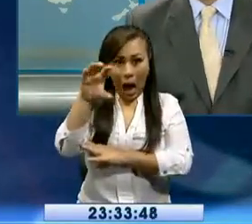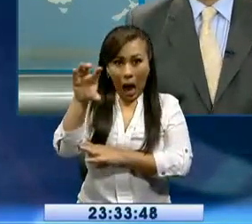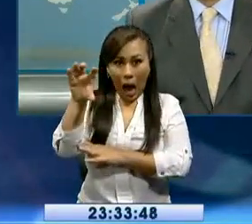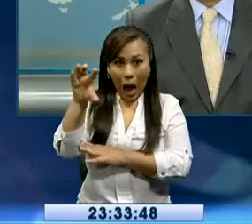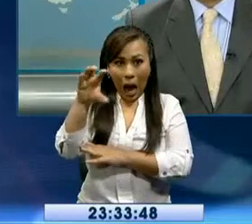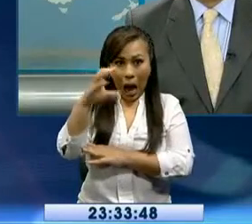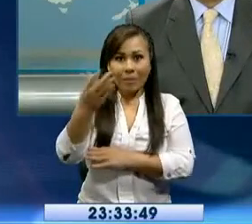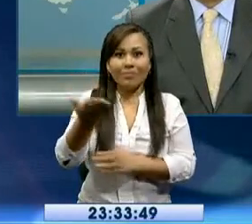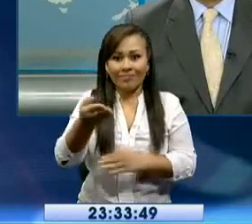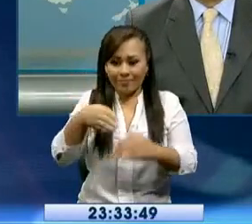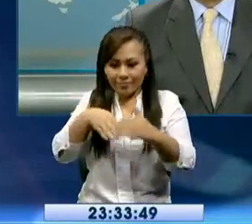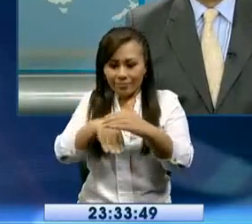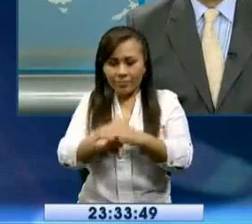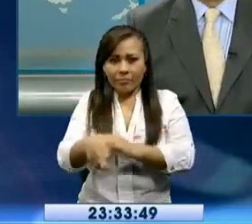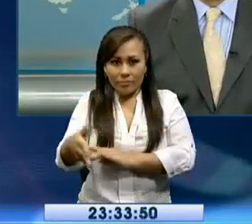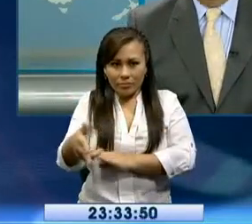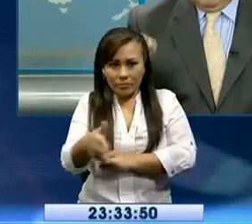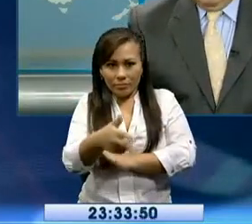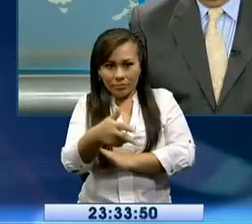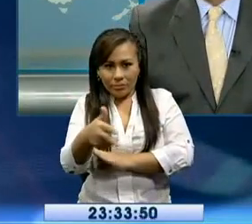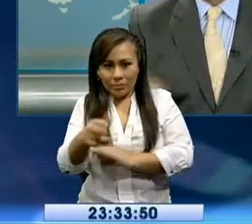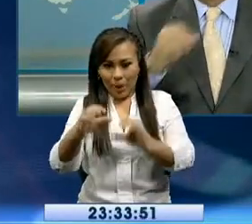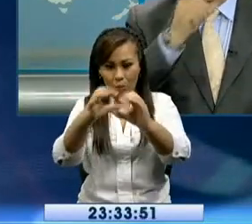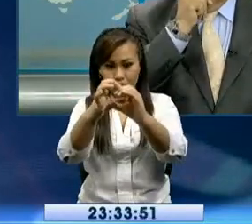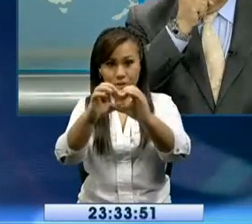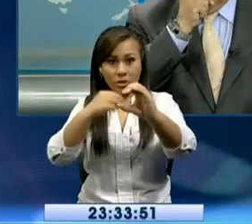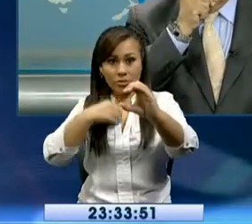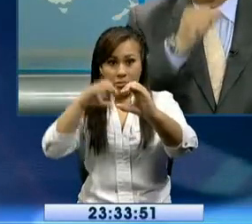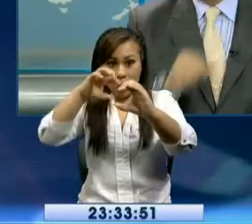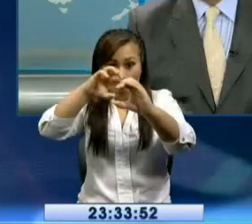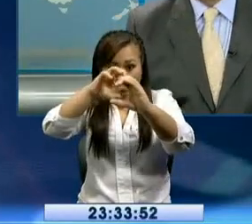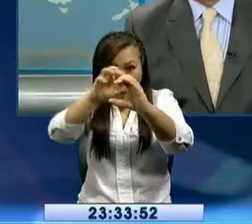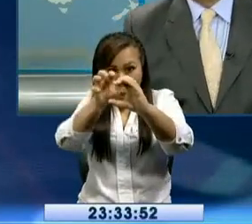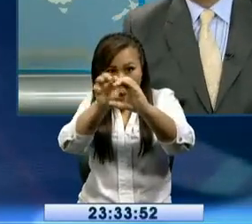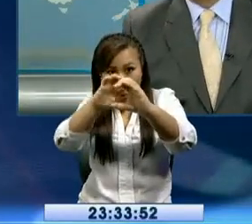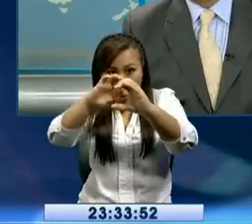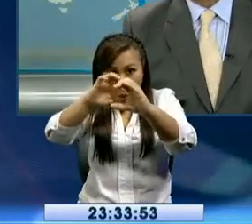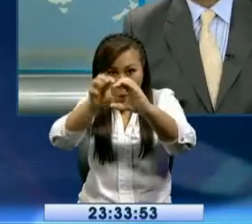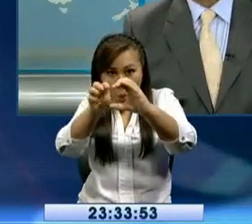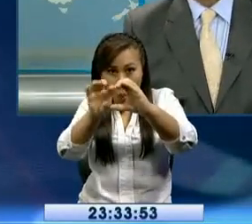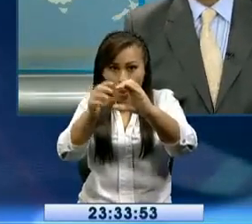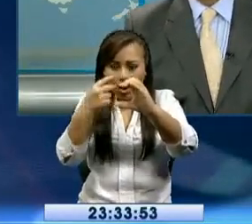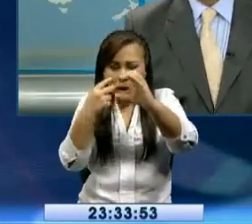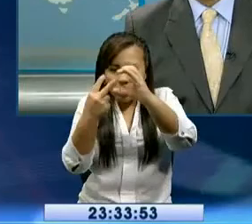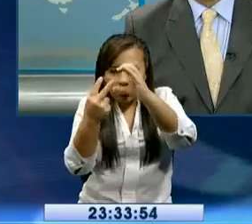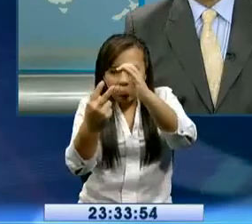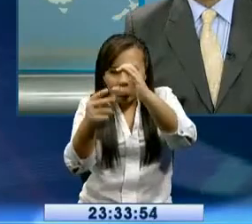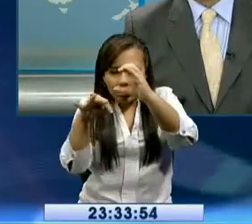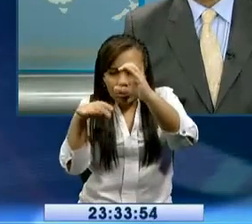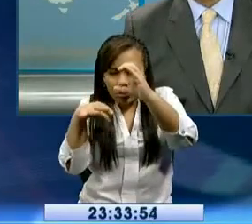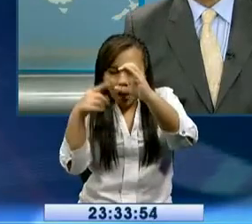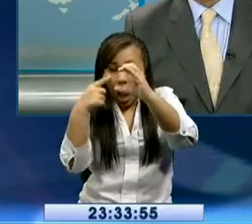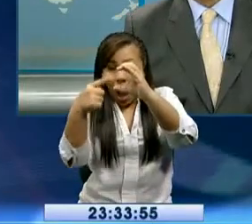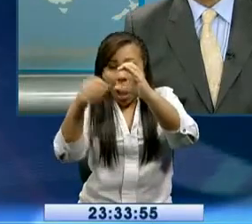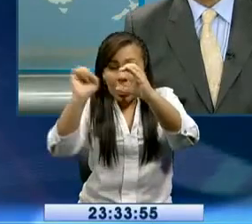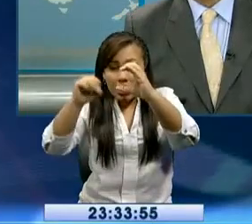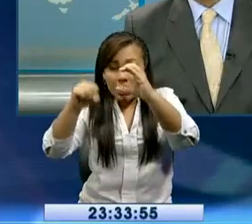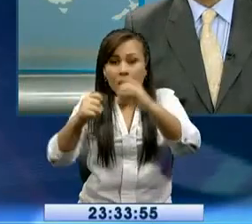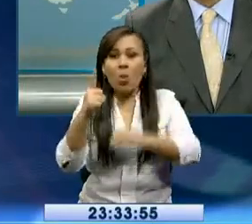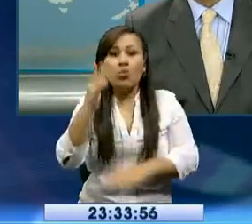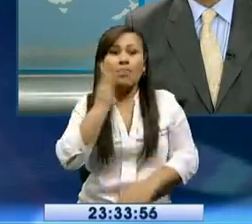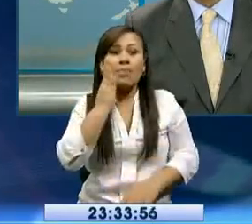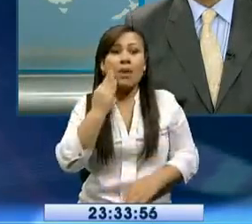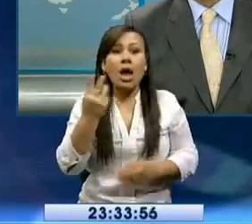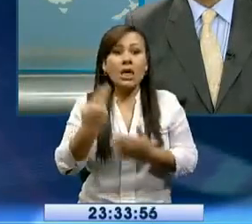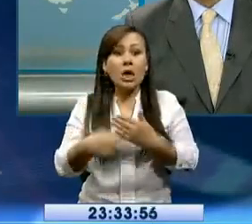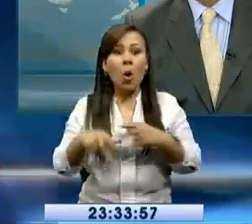introducirla por algún agujero, algún espacio, normalmente se hace el agujero para explorar, se encontró que efectivamente había una madre y sus dos